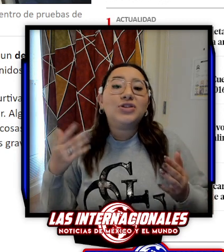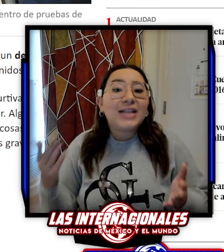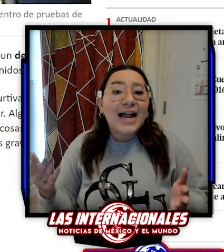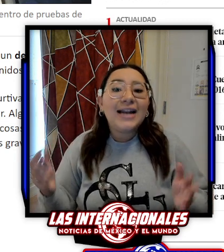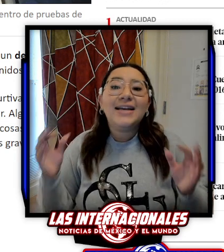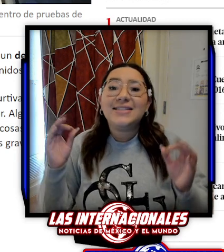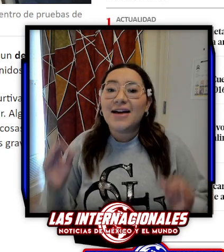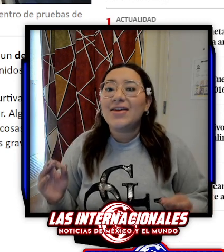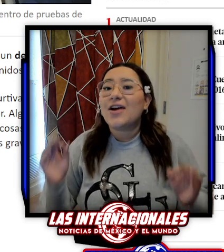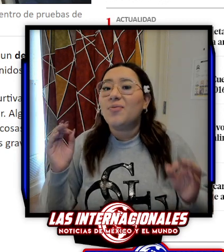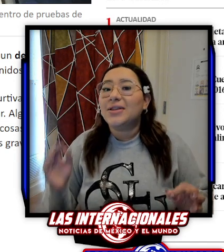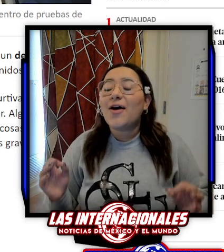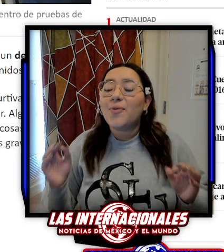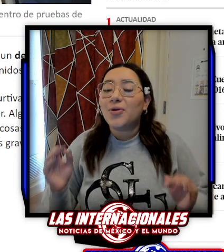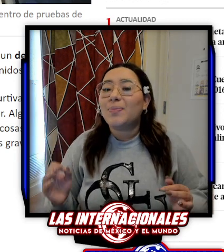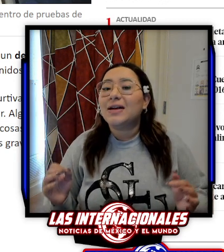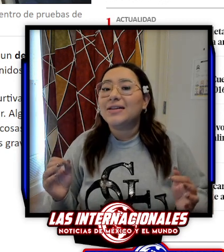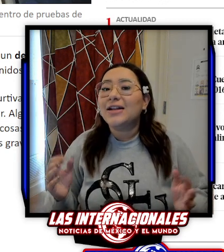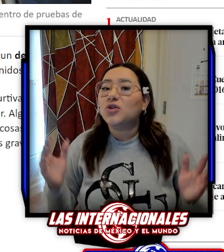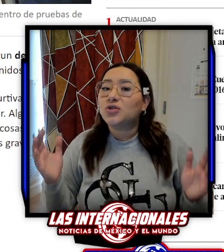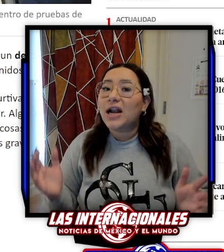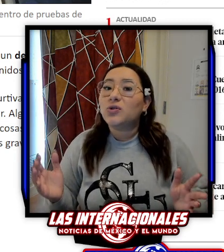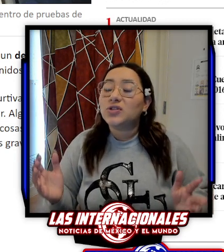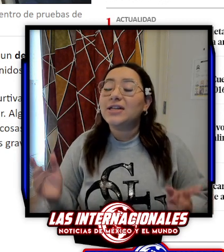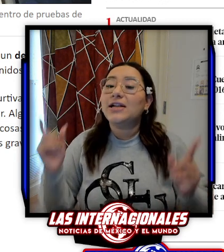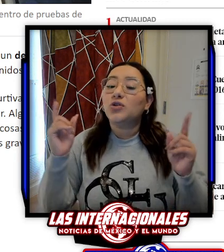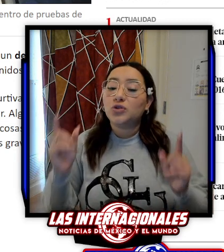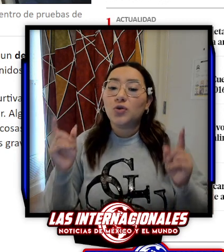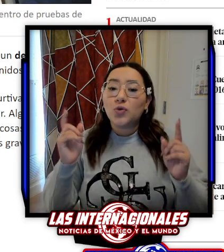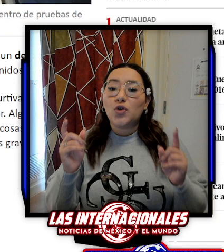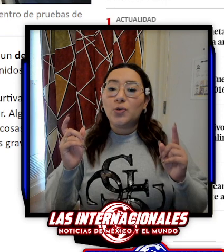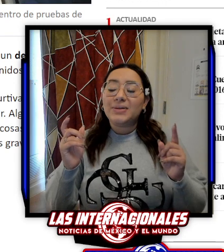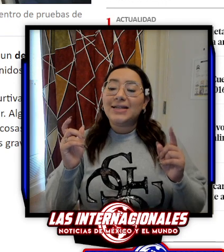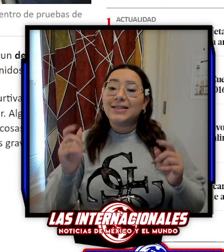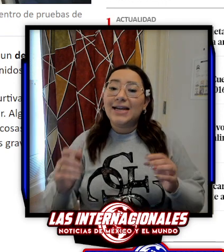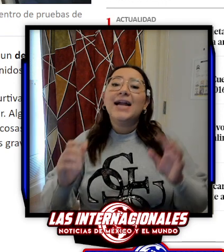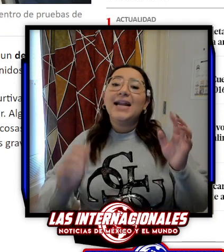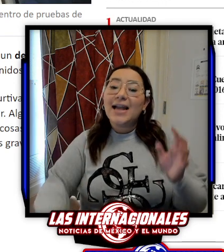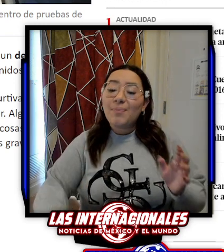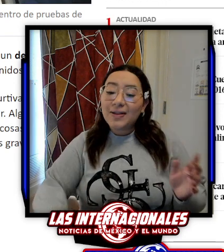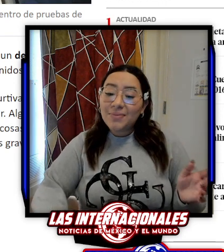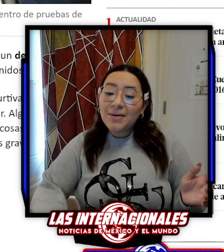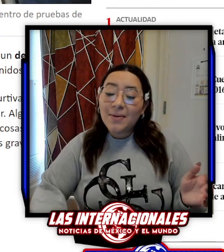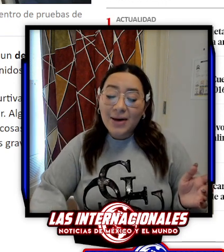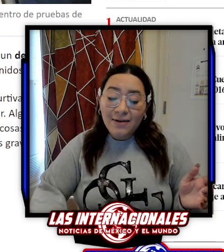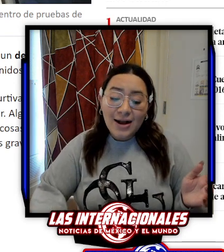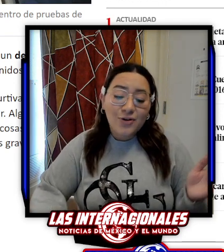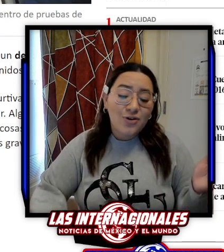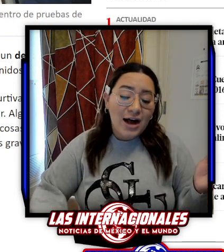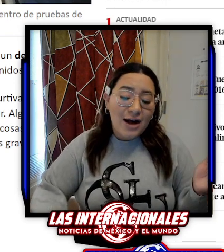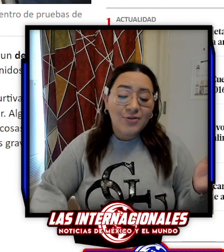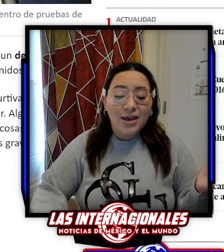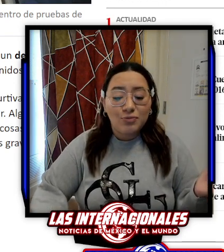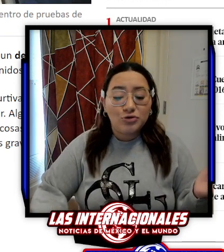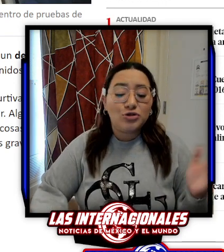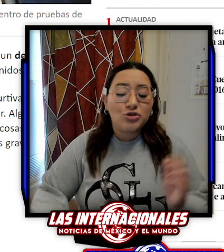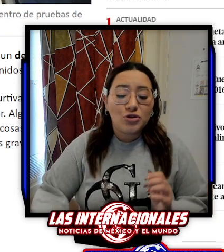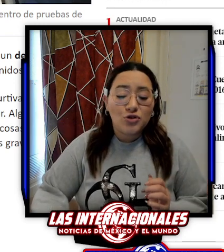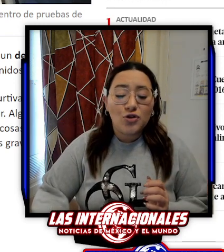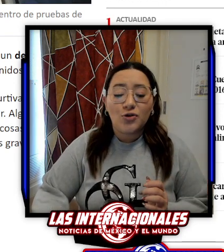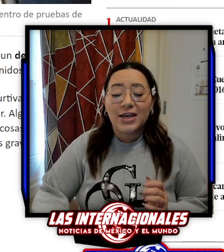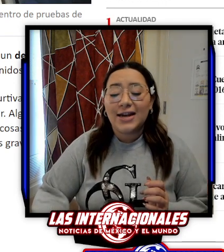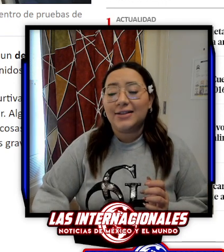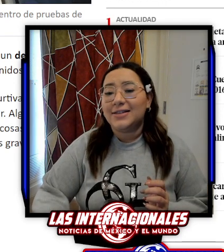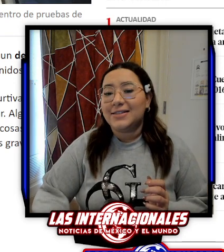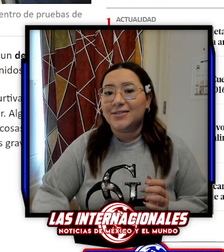que como tal, y se había comentado por parte del doctor Alcocer y el doctor Hugo López-Gatell, la pandemia va para abajo, aunque muchos